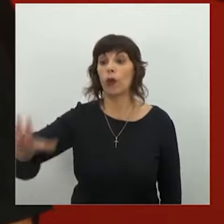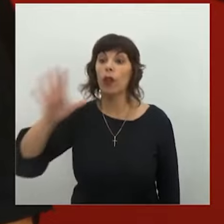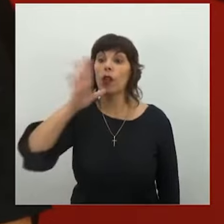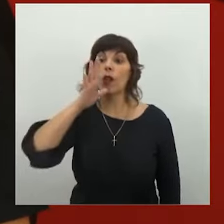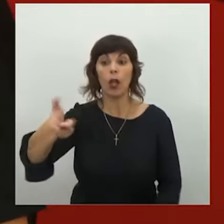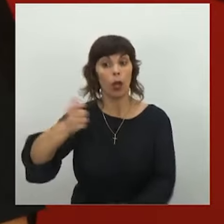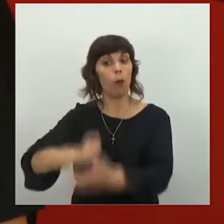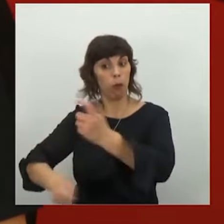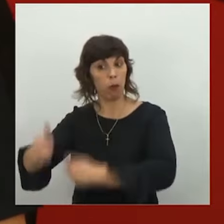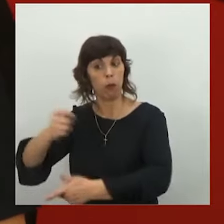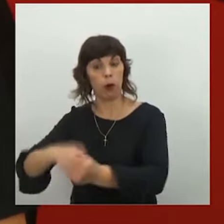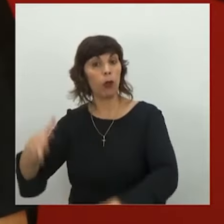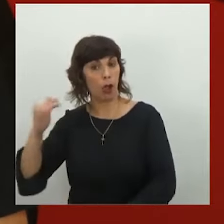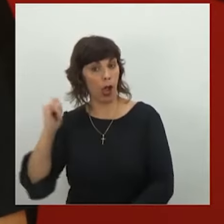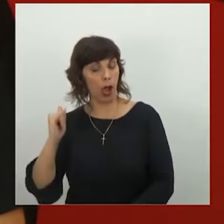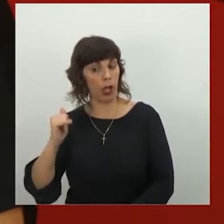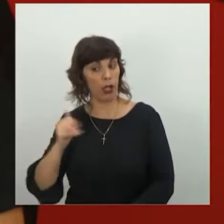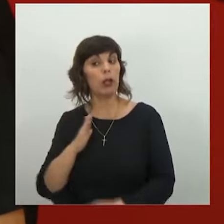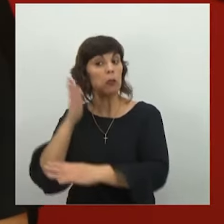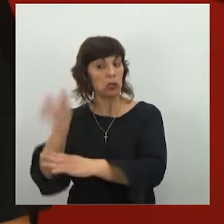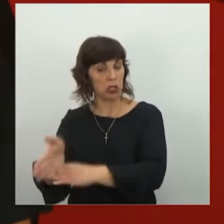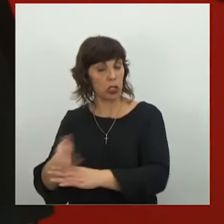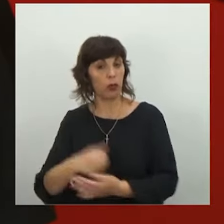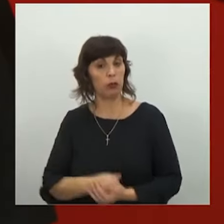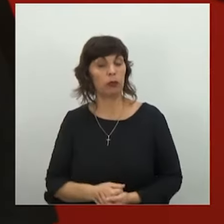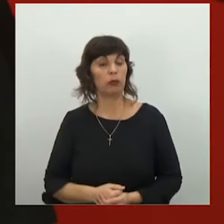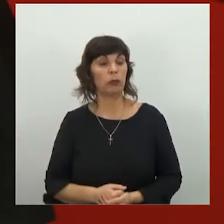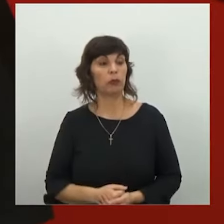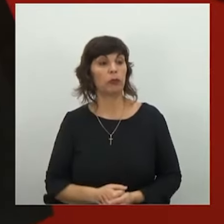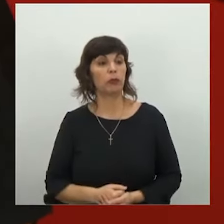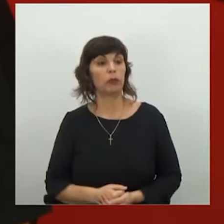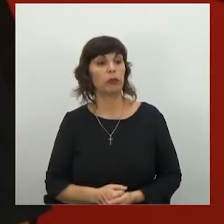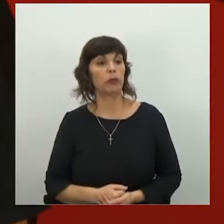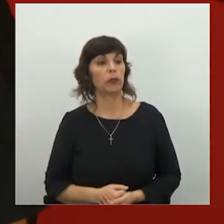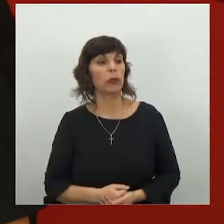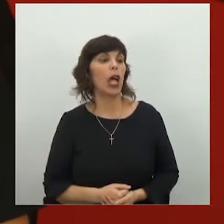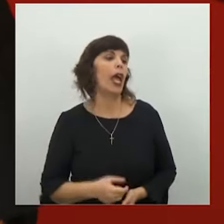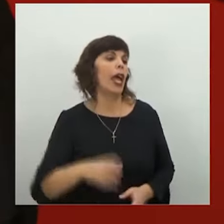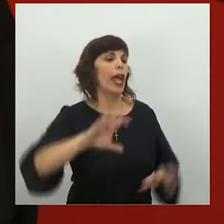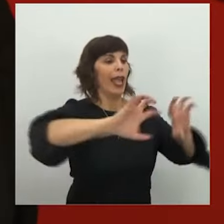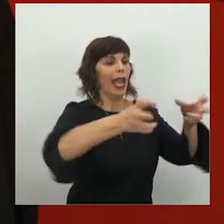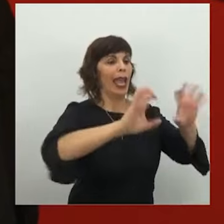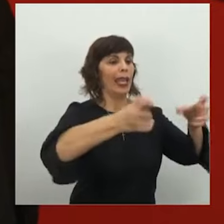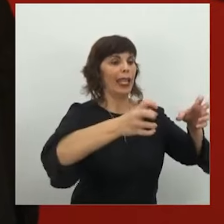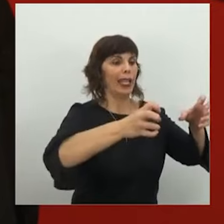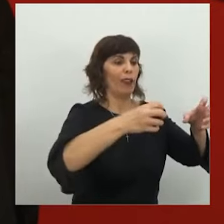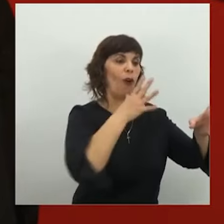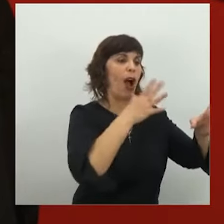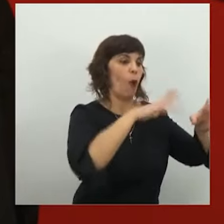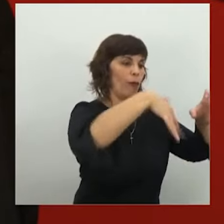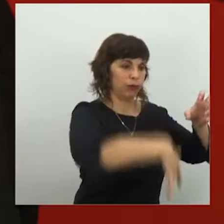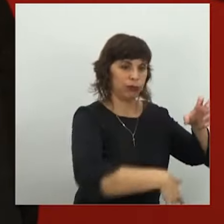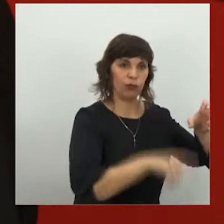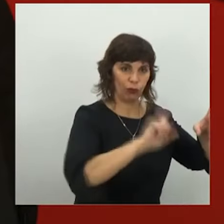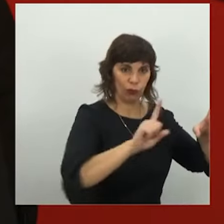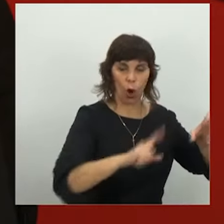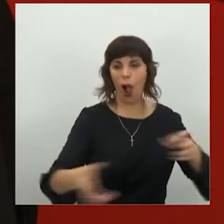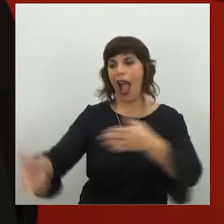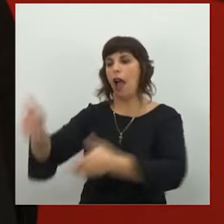donde el agua no viene del grifo, sino viene del pozo. ¿Sabes lo que pasa?